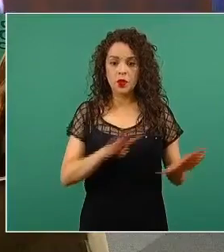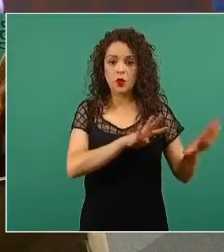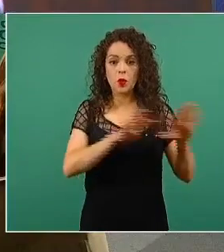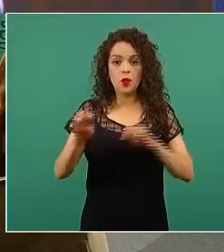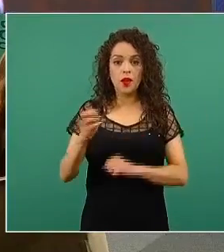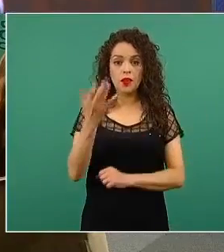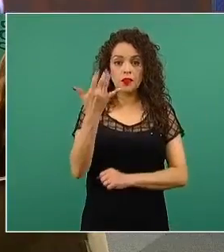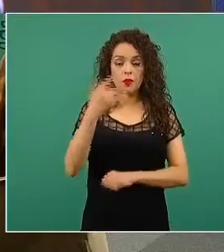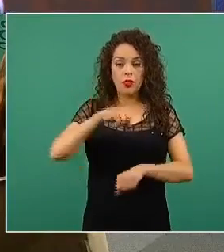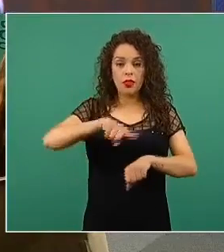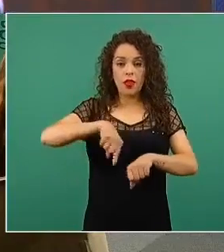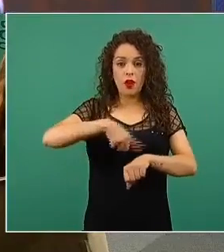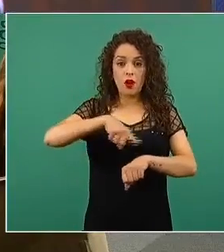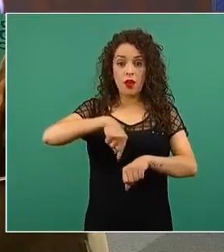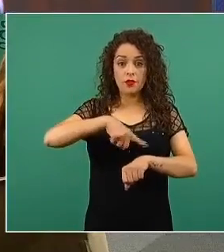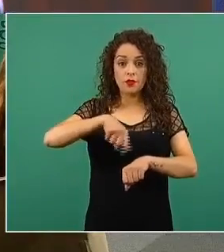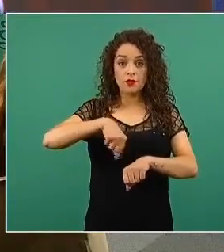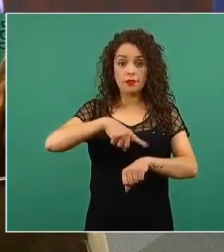450 horas.